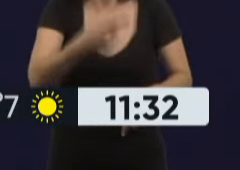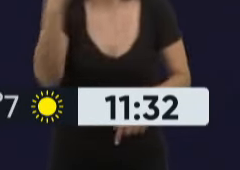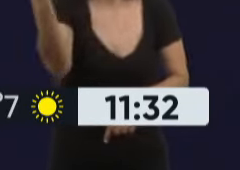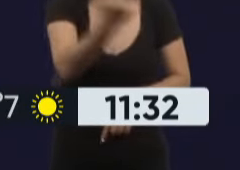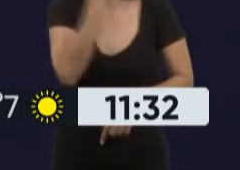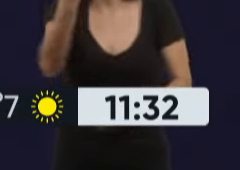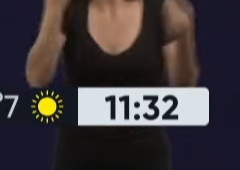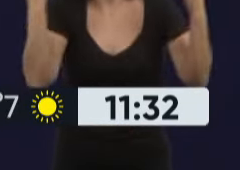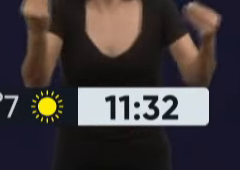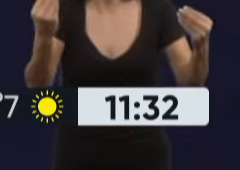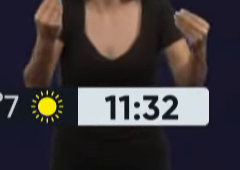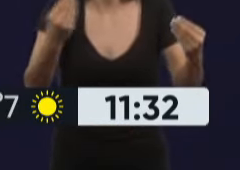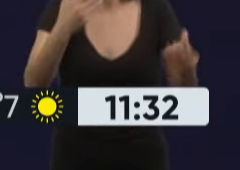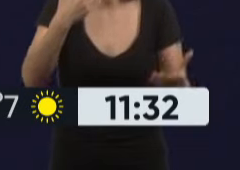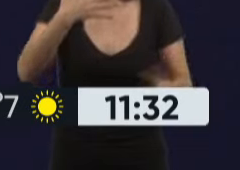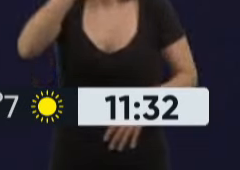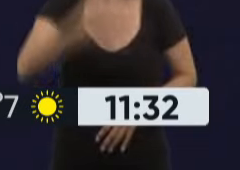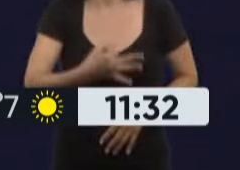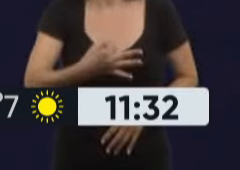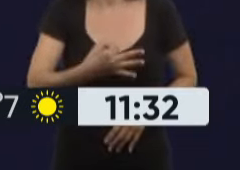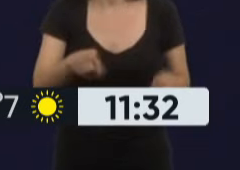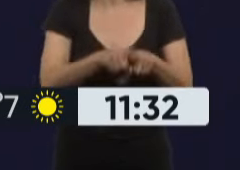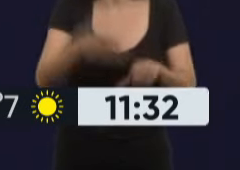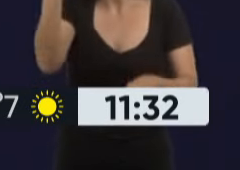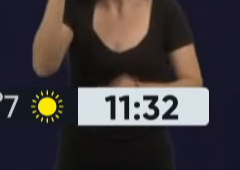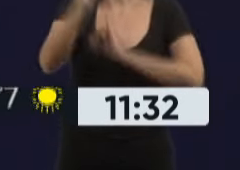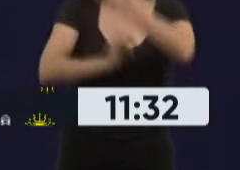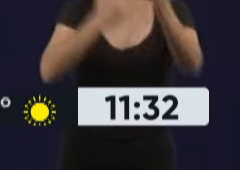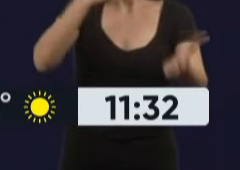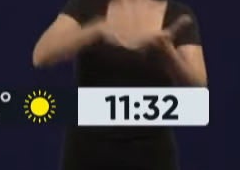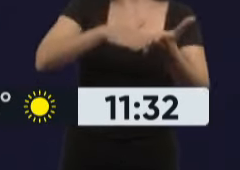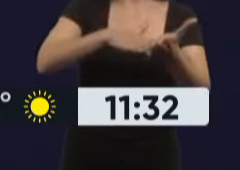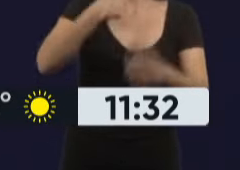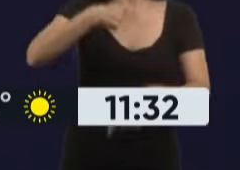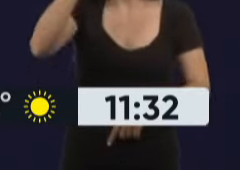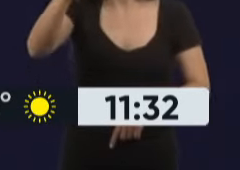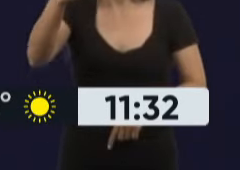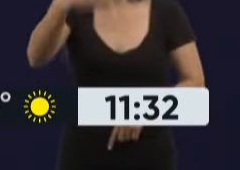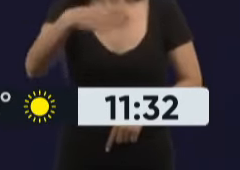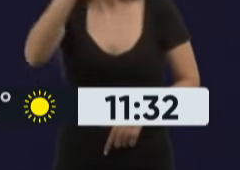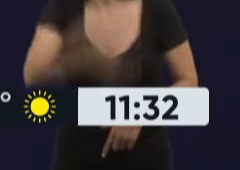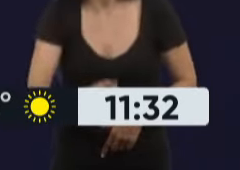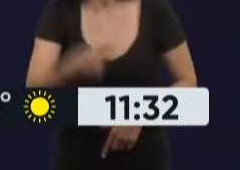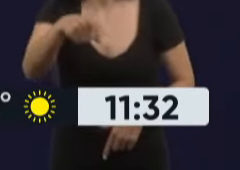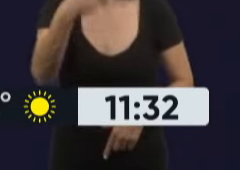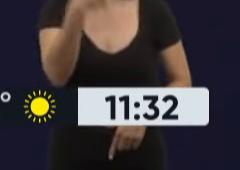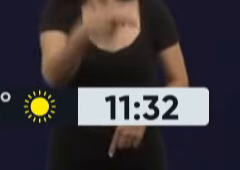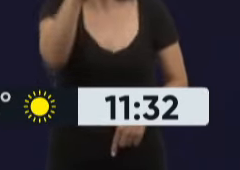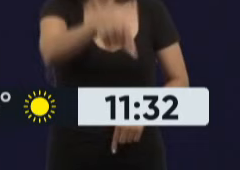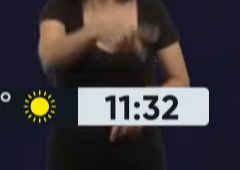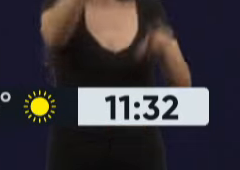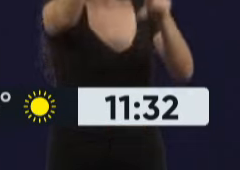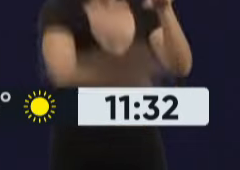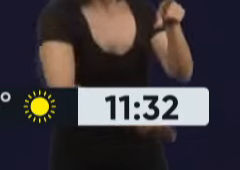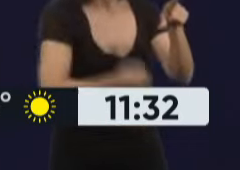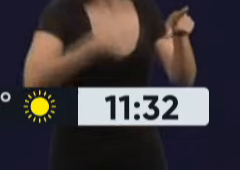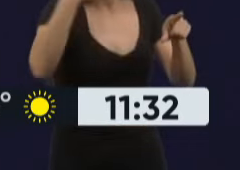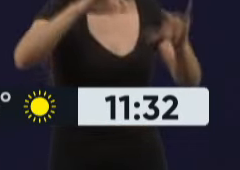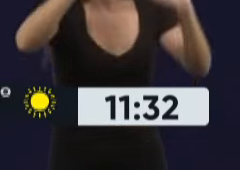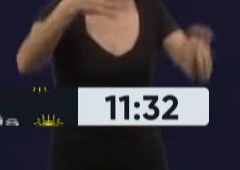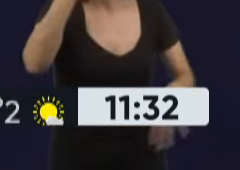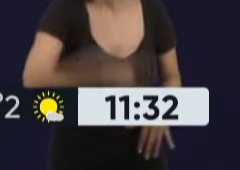parece que lo que siempre Hemos cumplido es la palabra cuando dijimos esto se va a cortar se cortó y pasa eso va